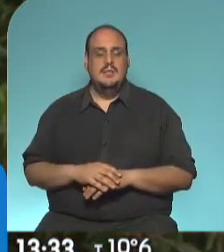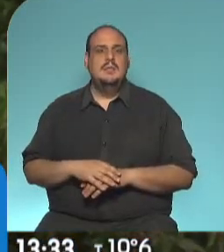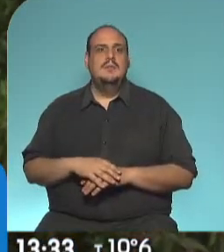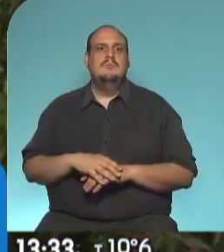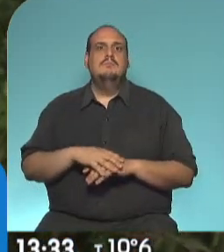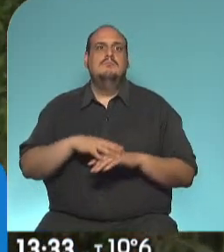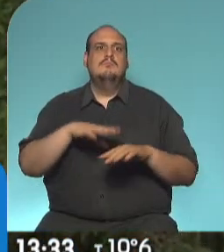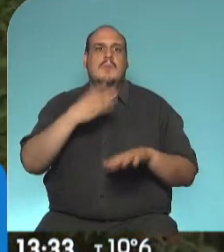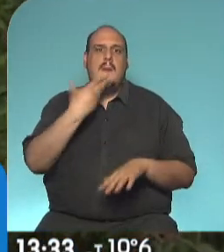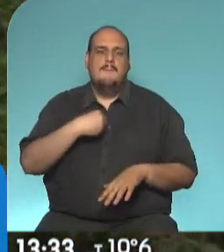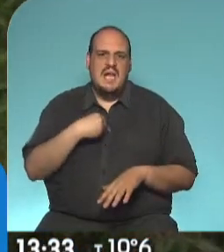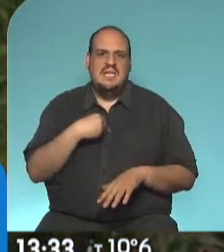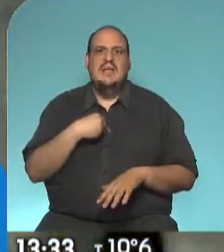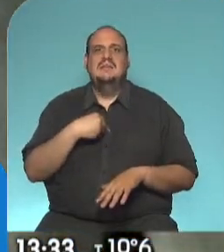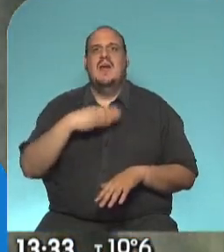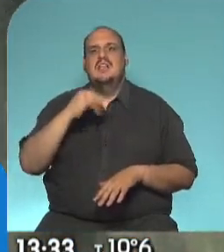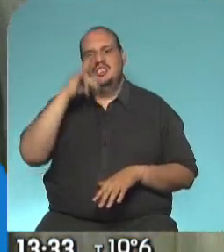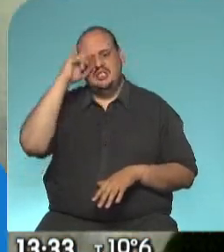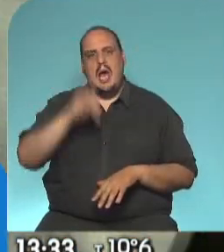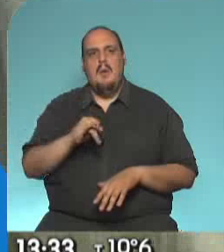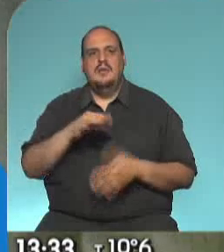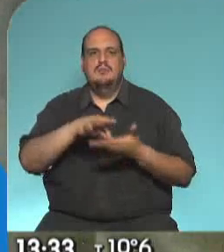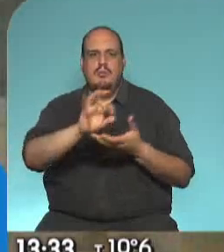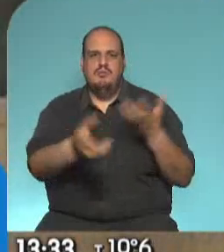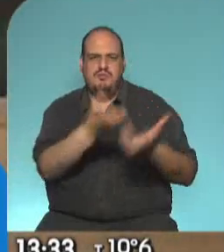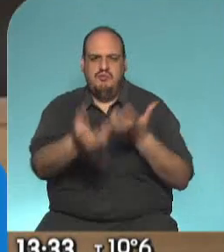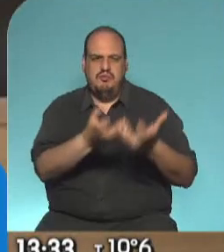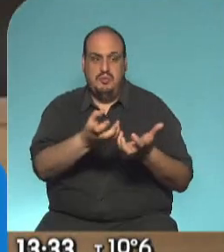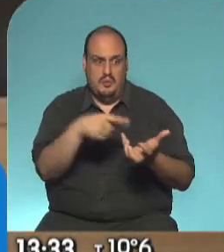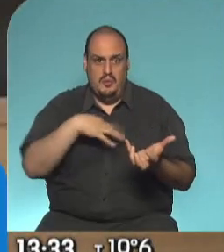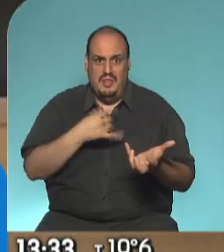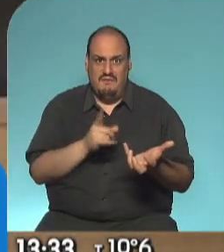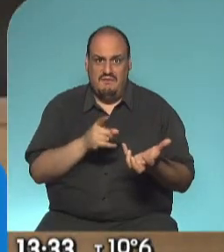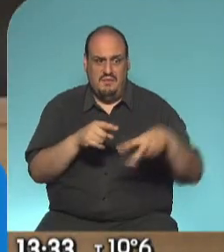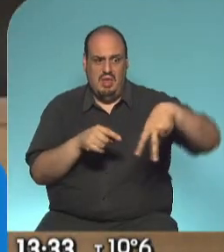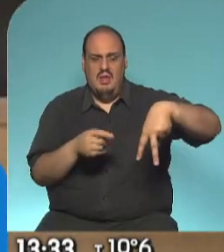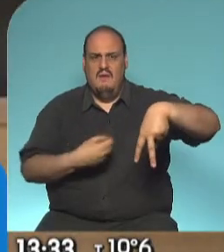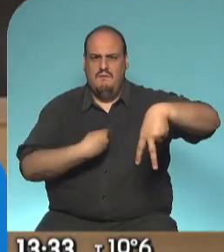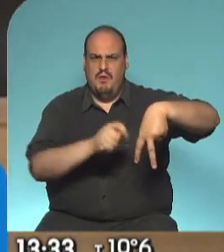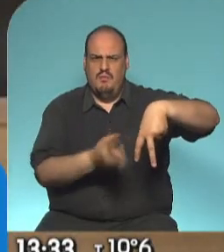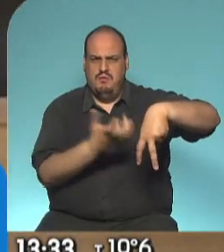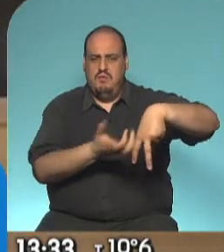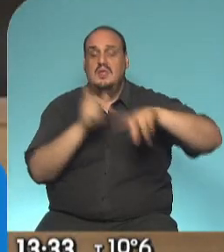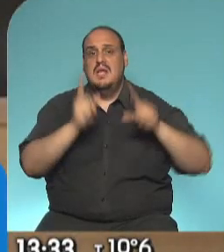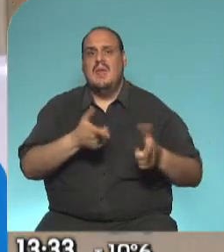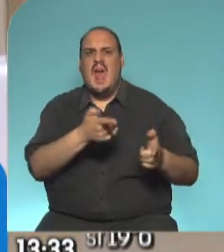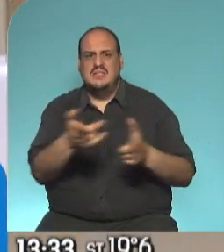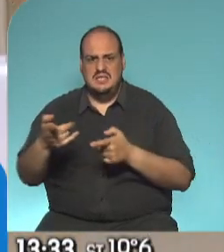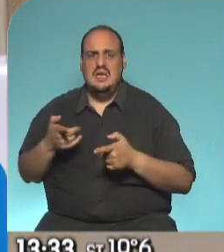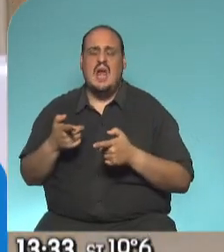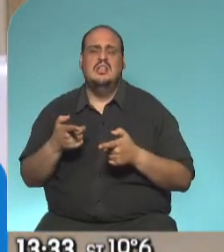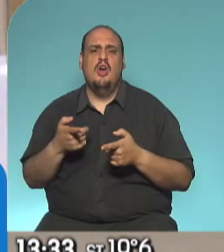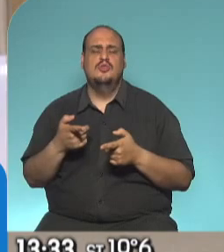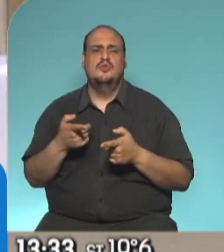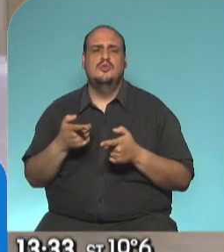militantes del chavismo que fueron quemados vivos en manifestaciones, diversos asesinatos que se cometieron